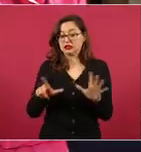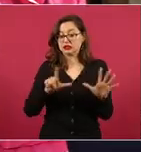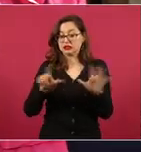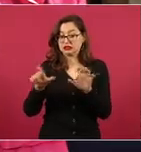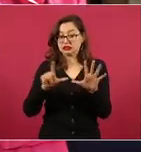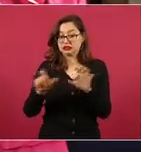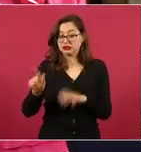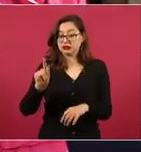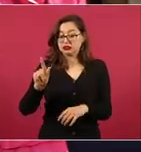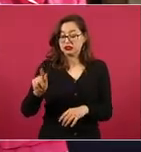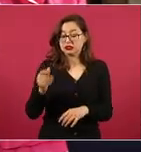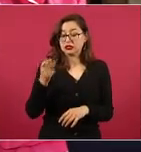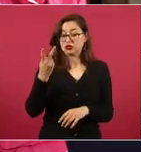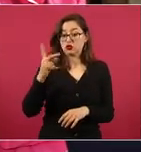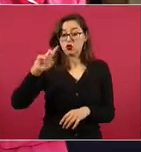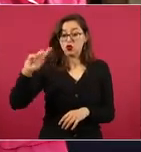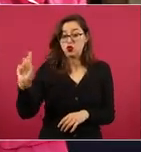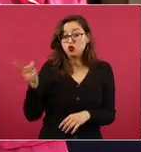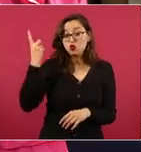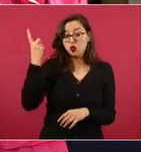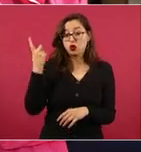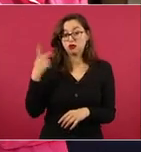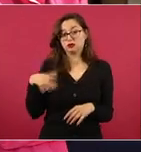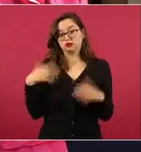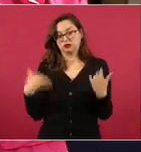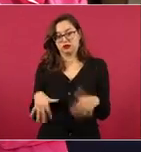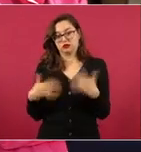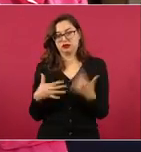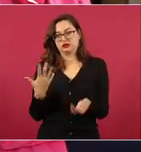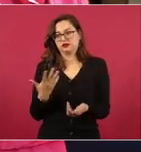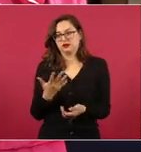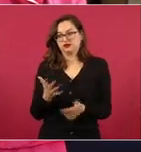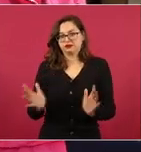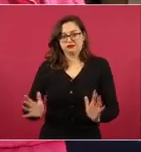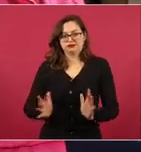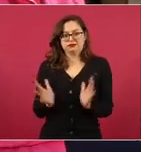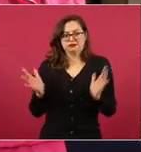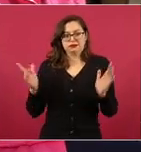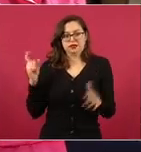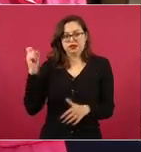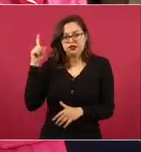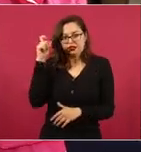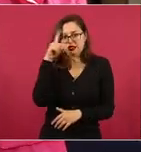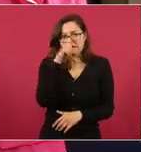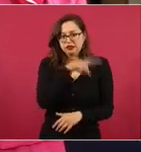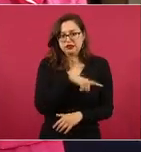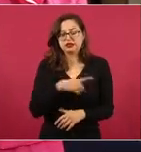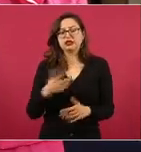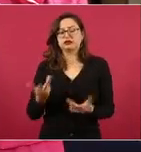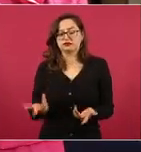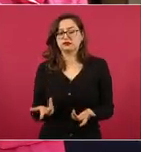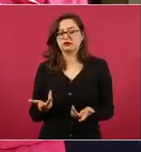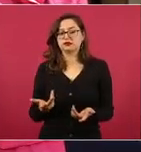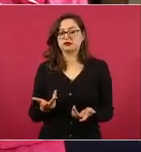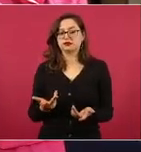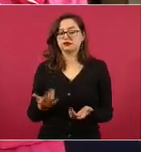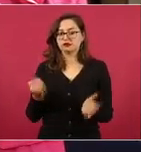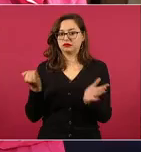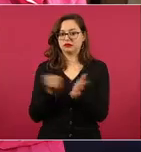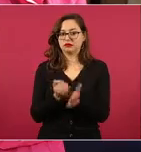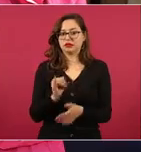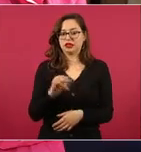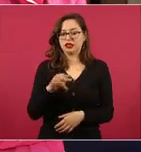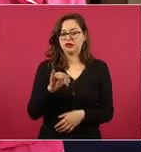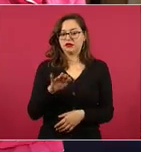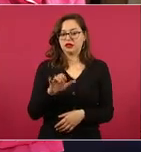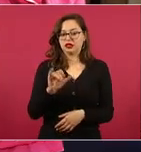$772 la tonelada. Esto pegaría a un producto que forma parte de la canasta de los 24 elementos y que pegaría también a la inflación. Entonces,